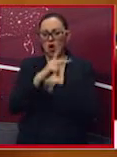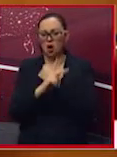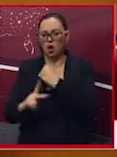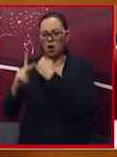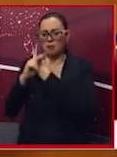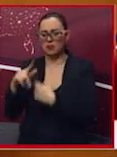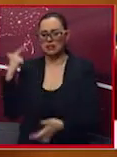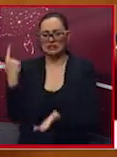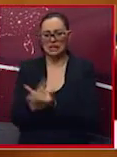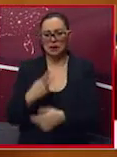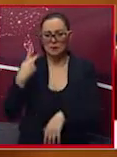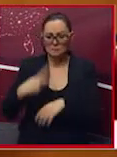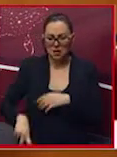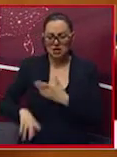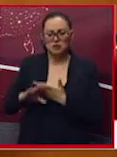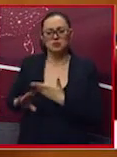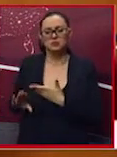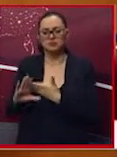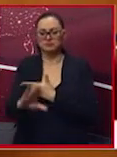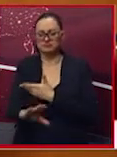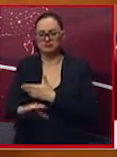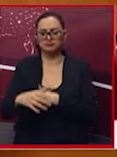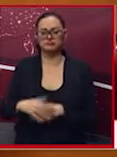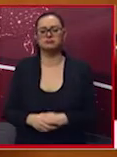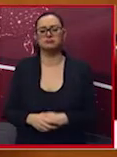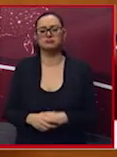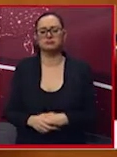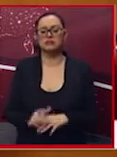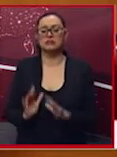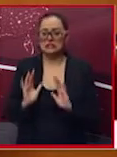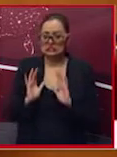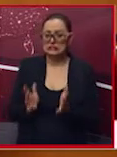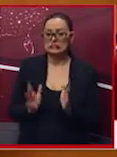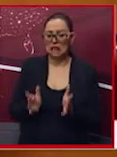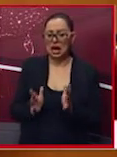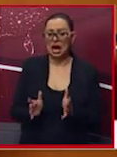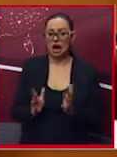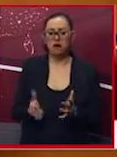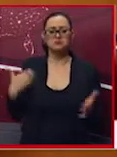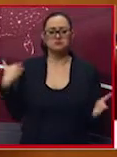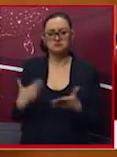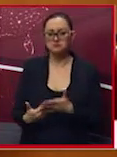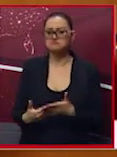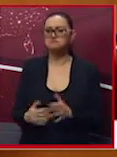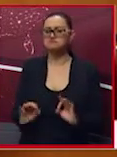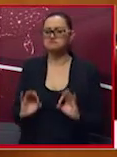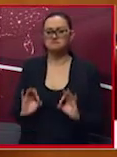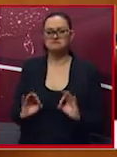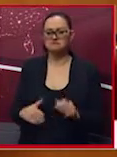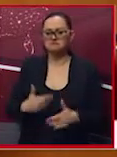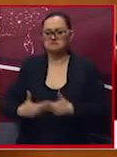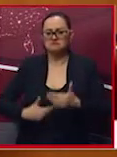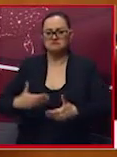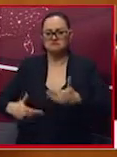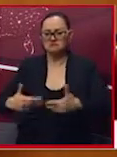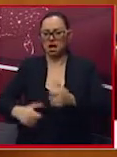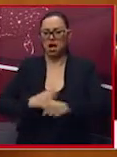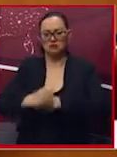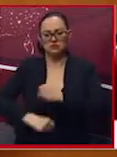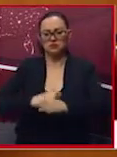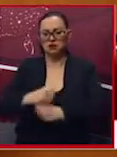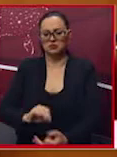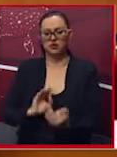eventos de riesgo que ocurren en el exterior y que ya se ha expresado, muchos de los cuales se han enfrentado en los últimos